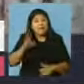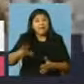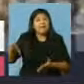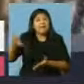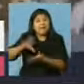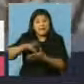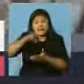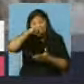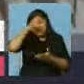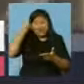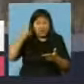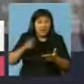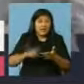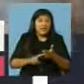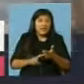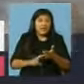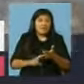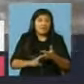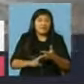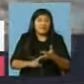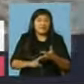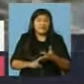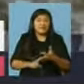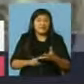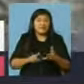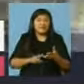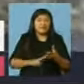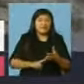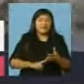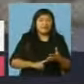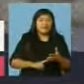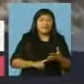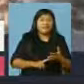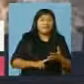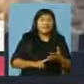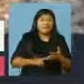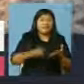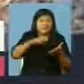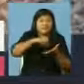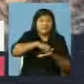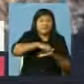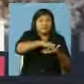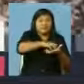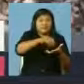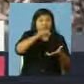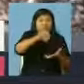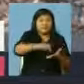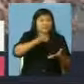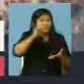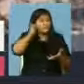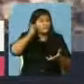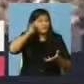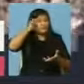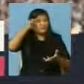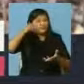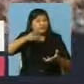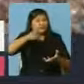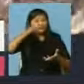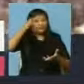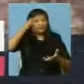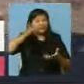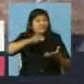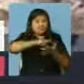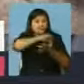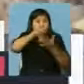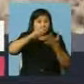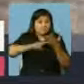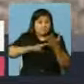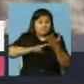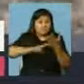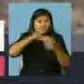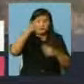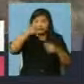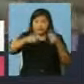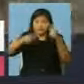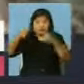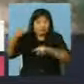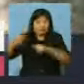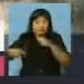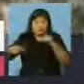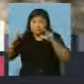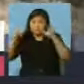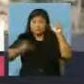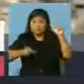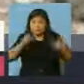Nacionales, tenemos las empresas, el Estado Jensen también, que está con muchos recursos desplegados en toda la